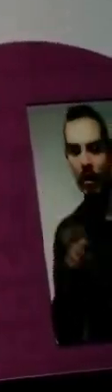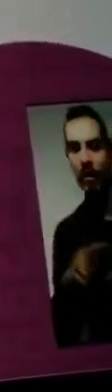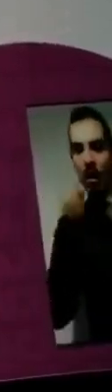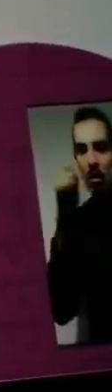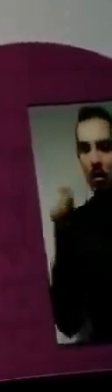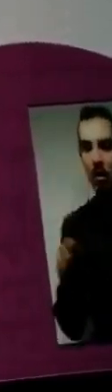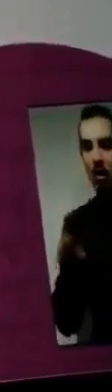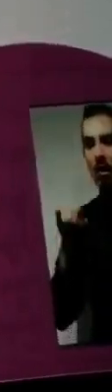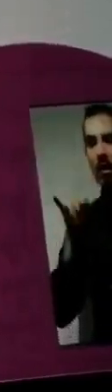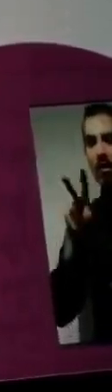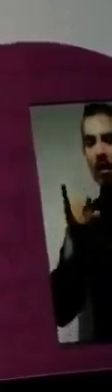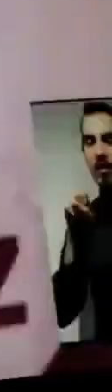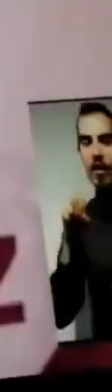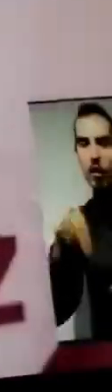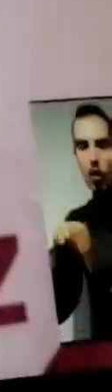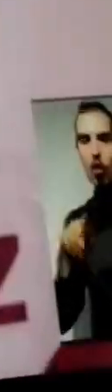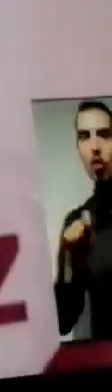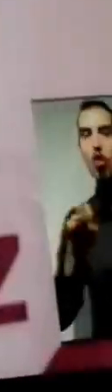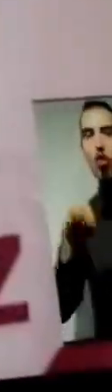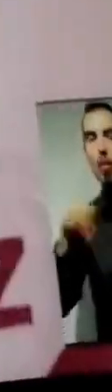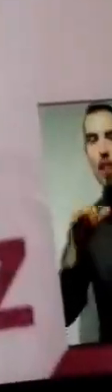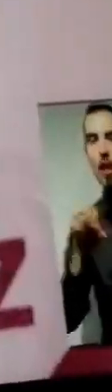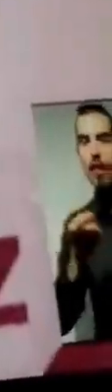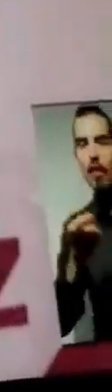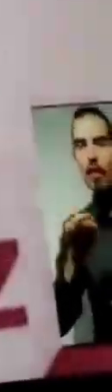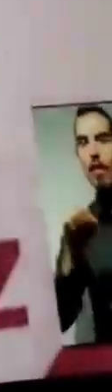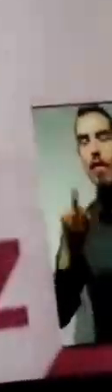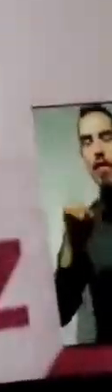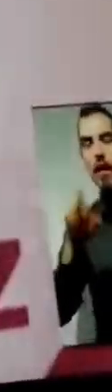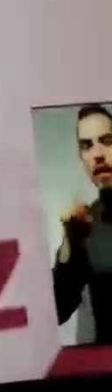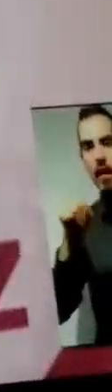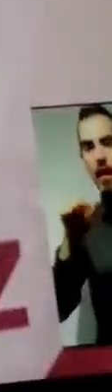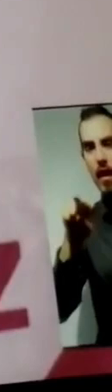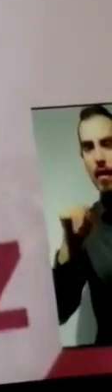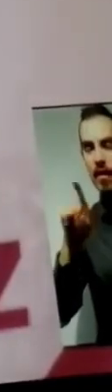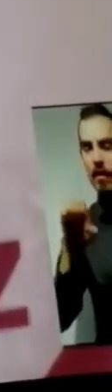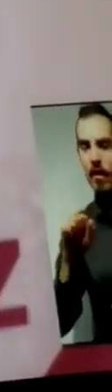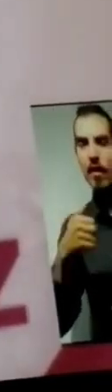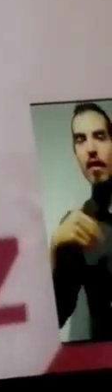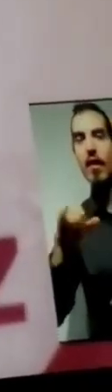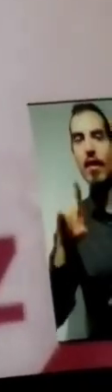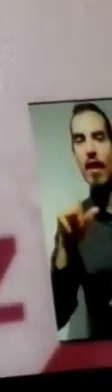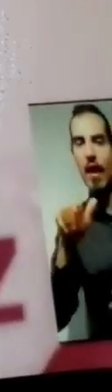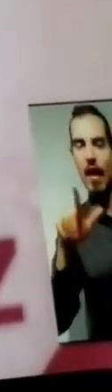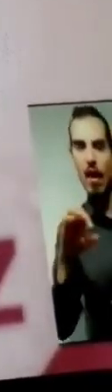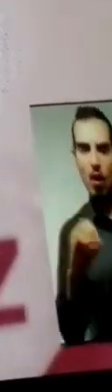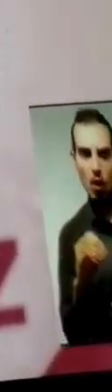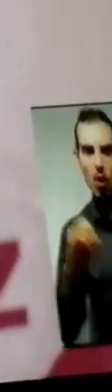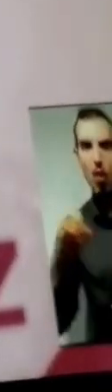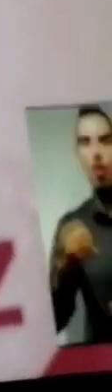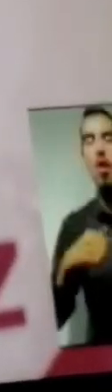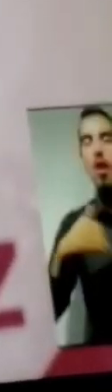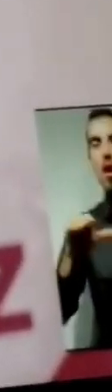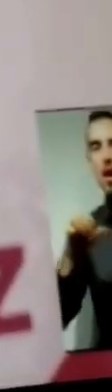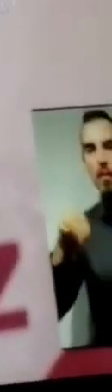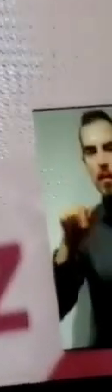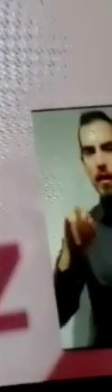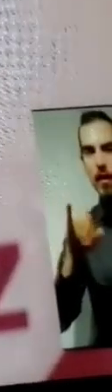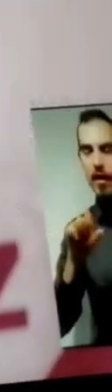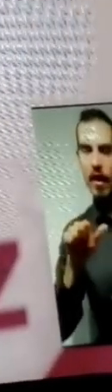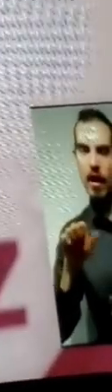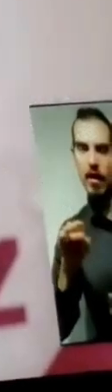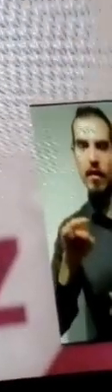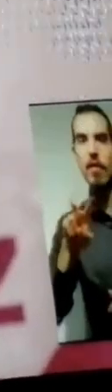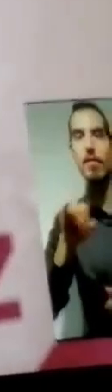Norte, la Tomás Fernández, la Miguel Hidalgo, 16 de septiembre, la Américas, la Villarreal, el Juan Pablo II, el